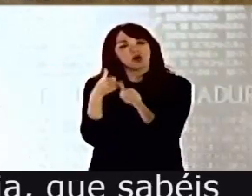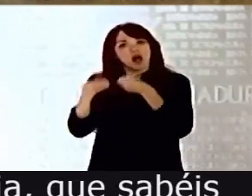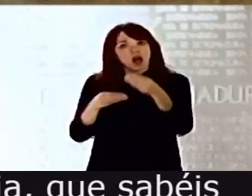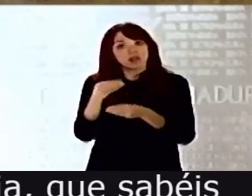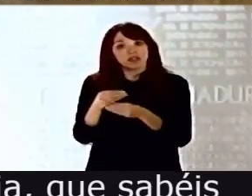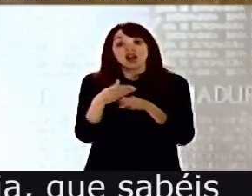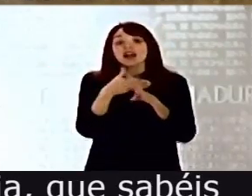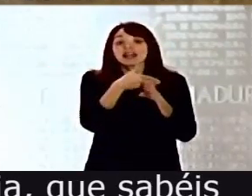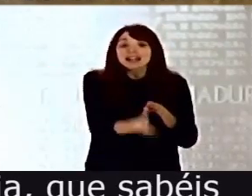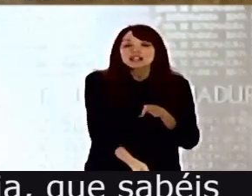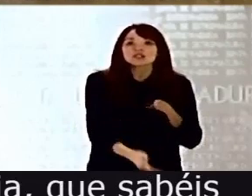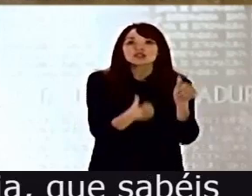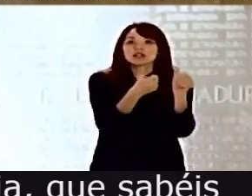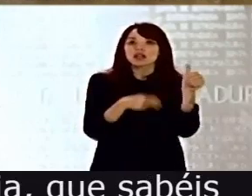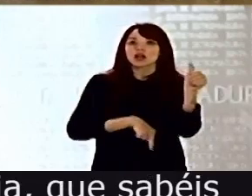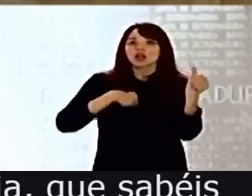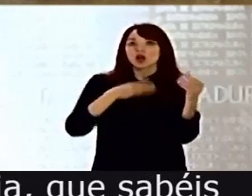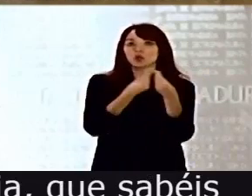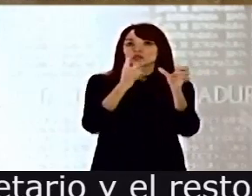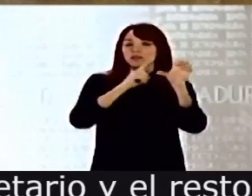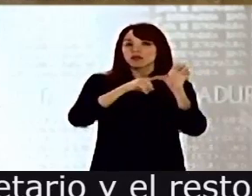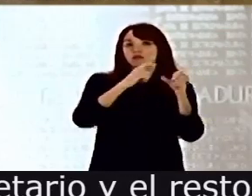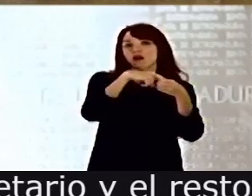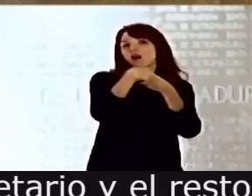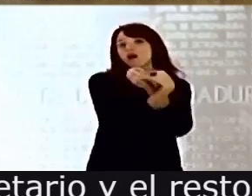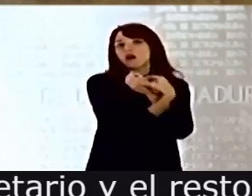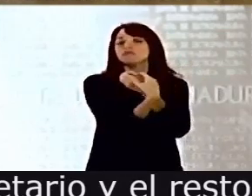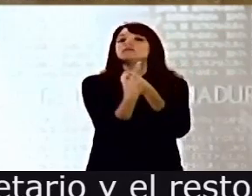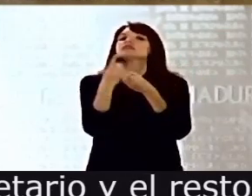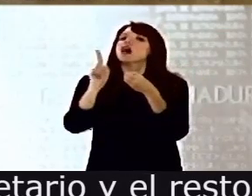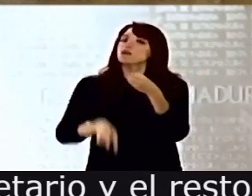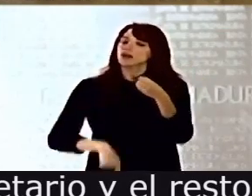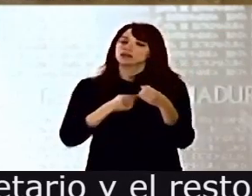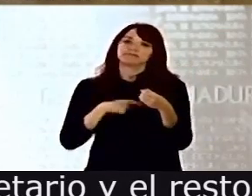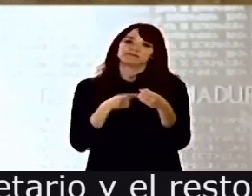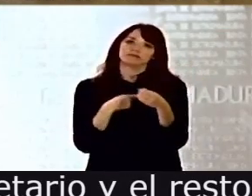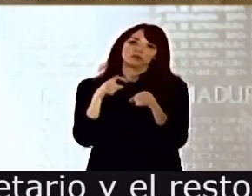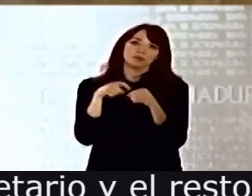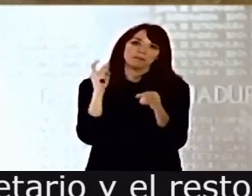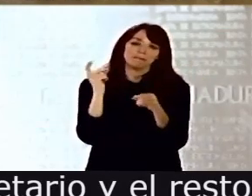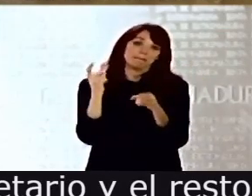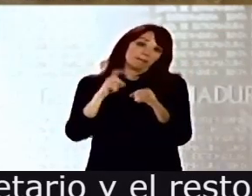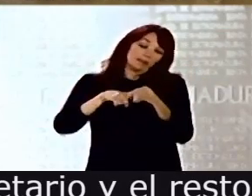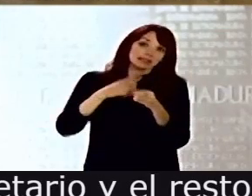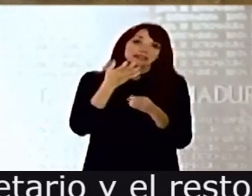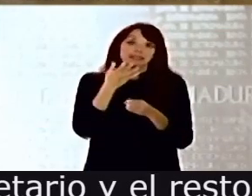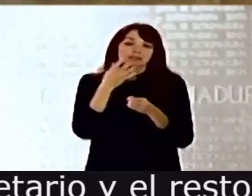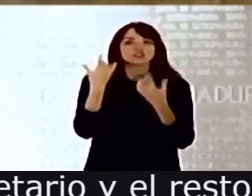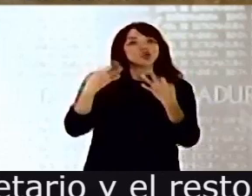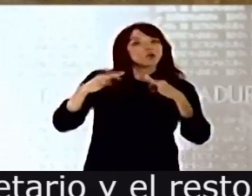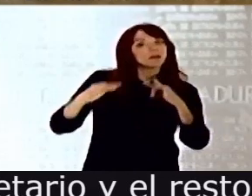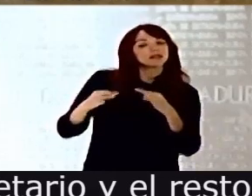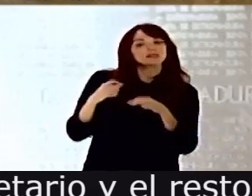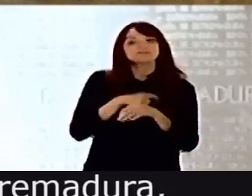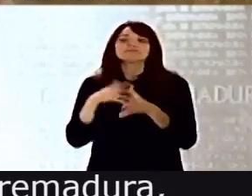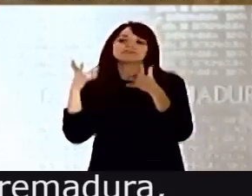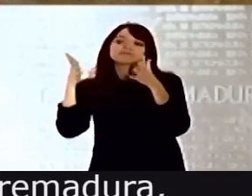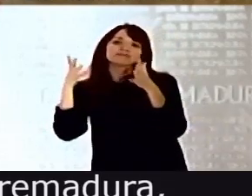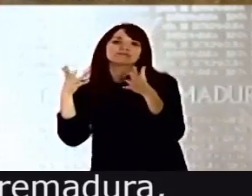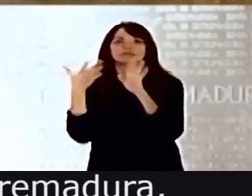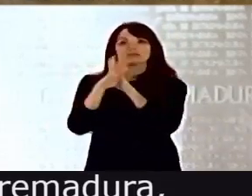secretarios generales de la Junta de Extremadura formarán parte de esta comisión, que si bien es una comisión asesora y que va a analizar las